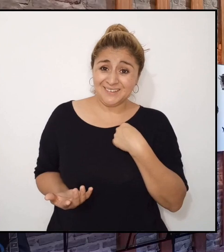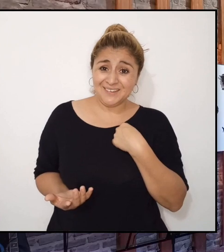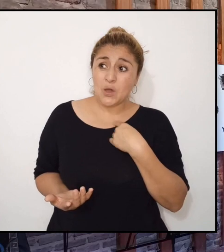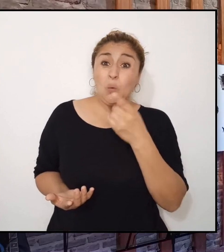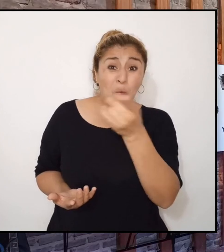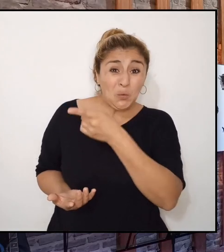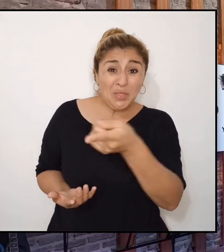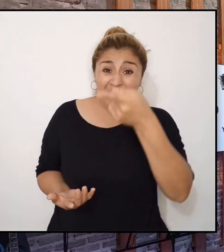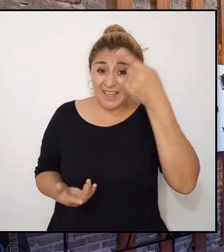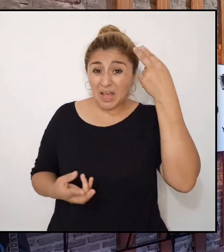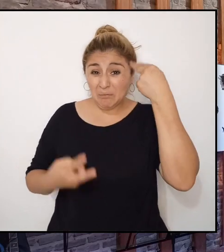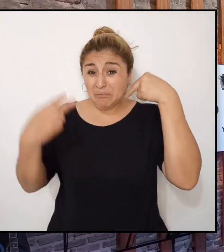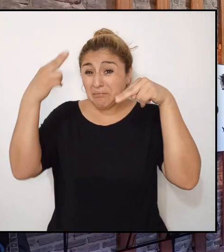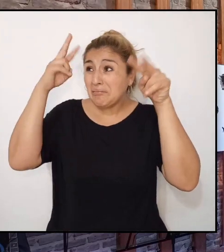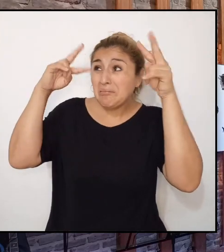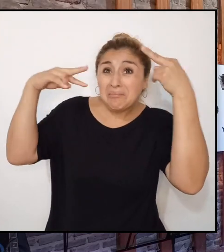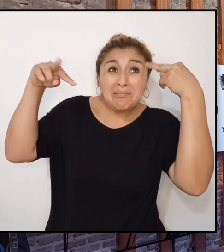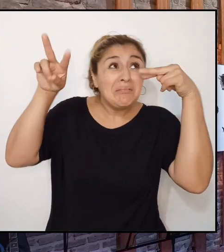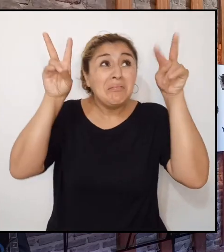distraído.